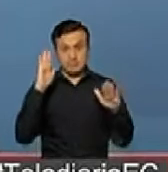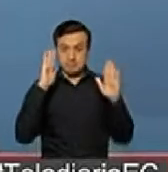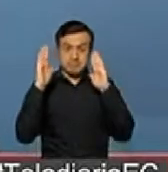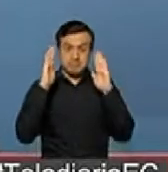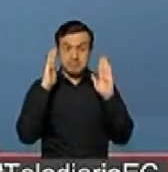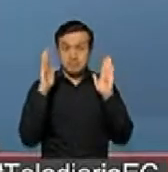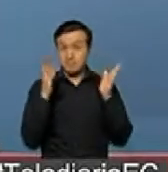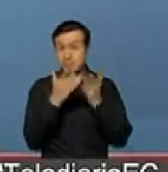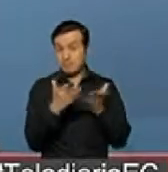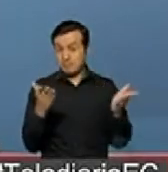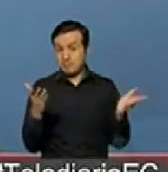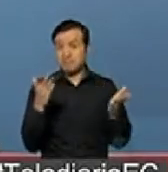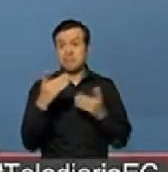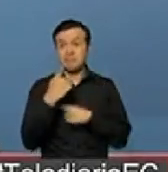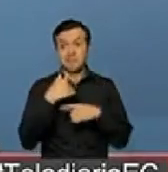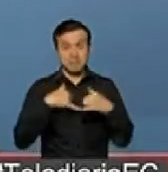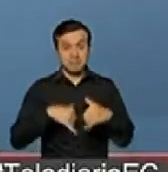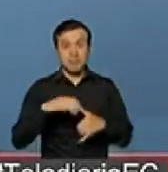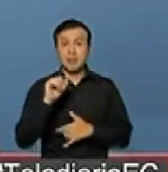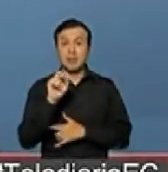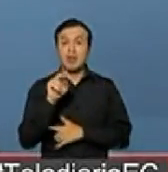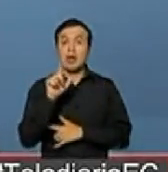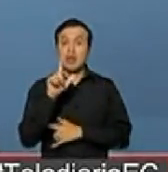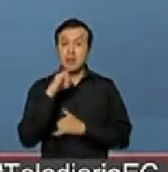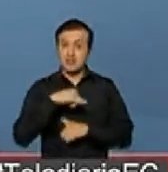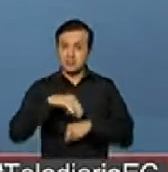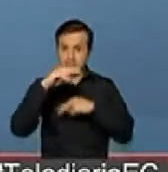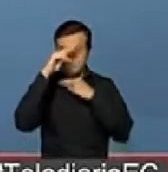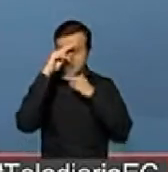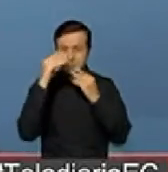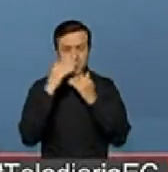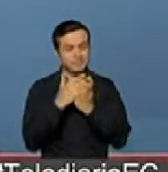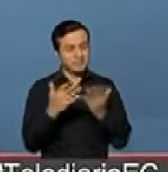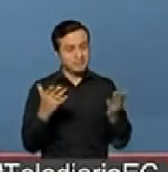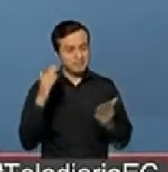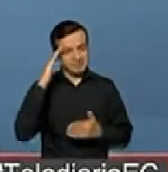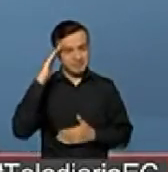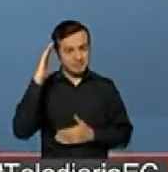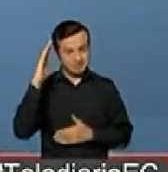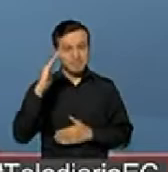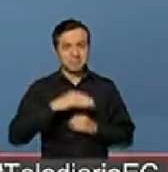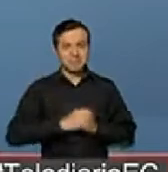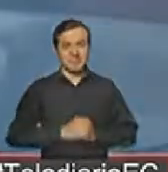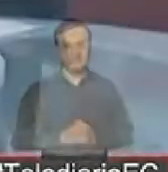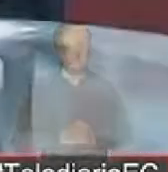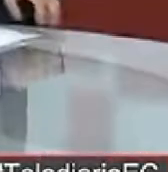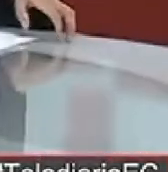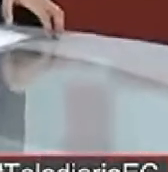Impresión y viene enseguida Carla Larrea con más noticias en Telediario. Muy buenos días.